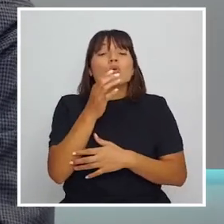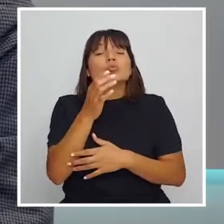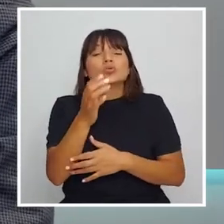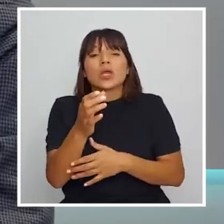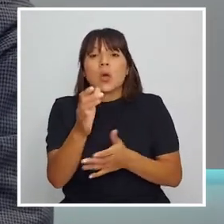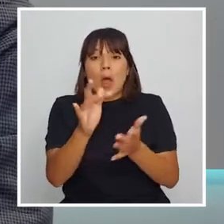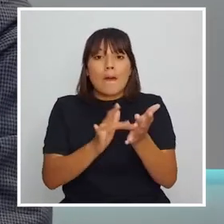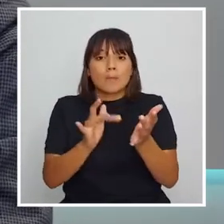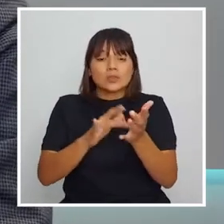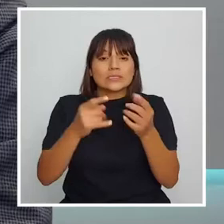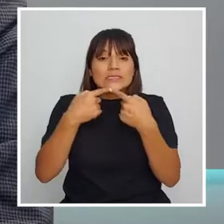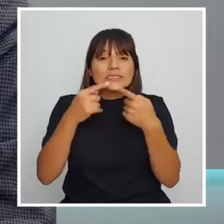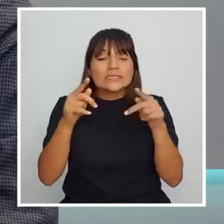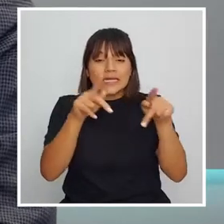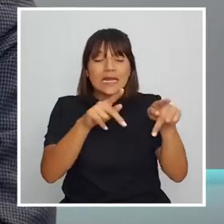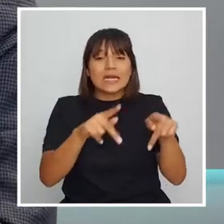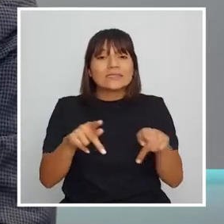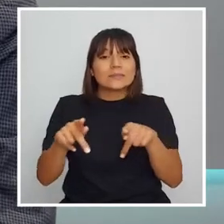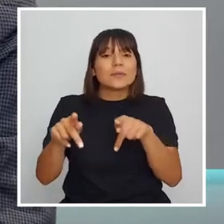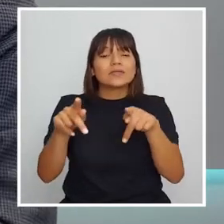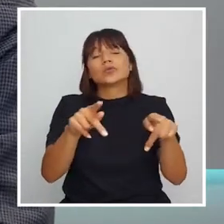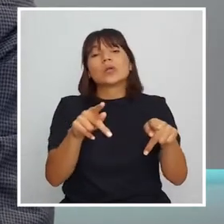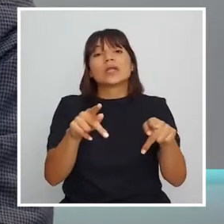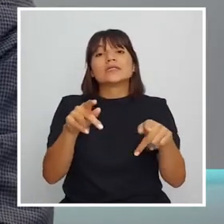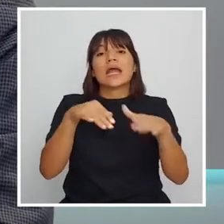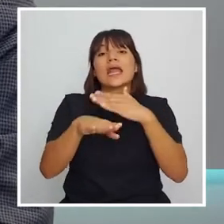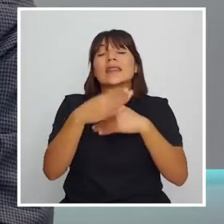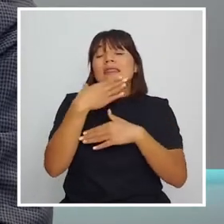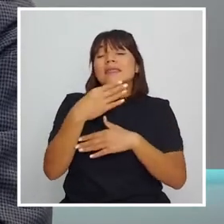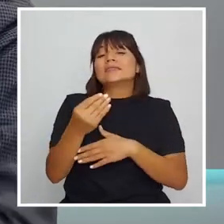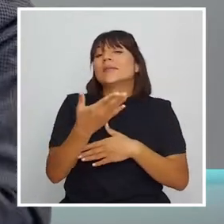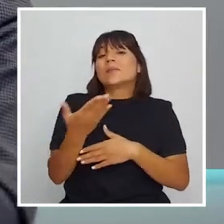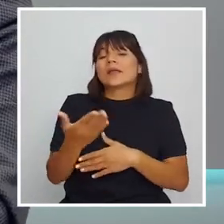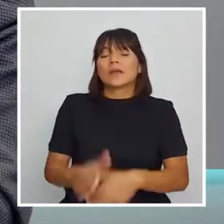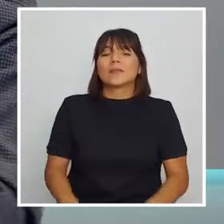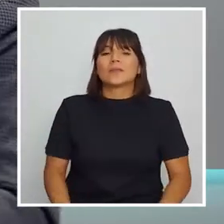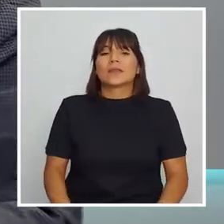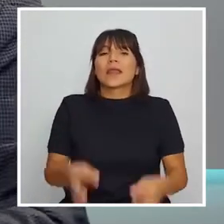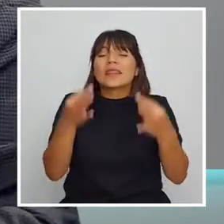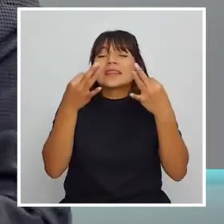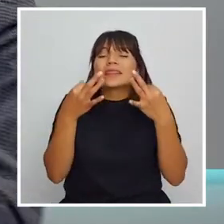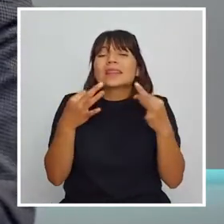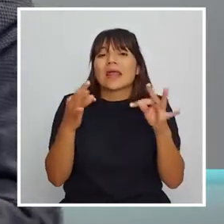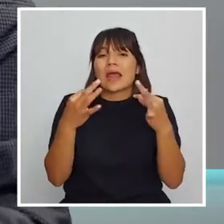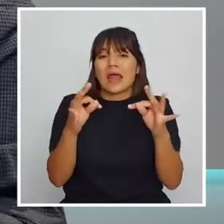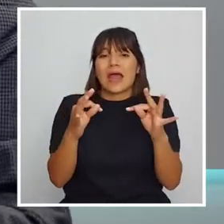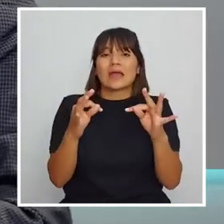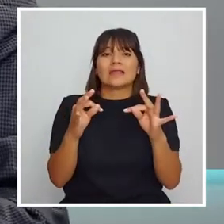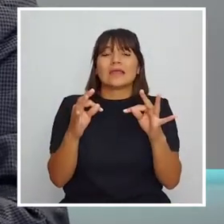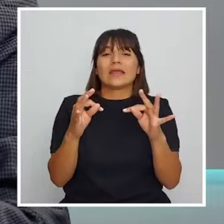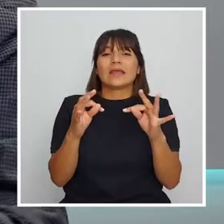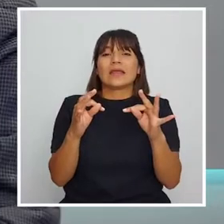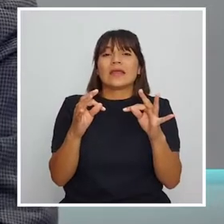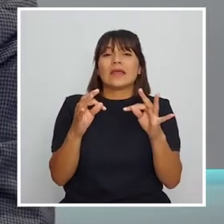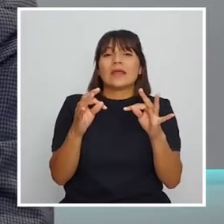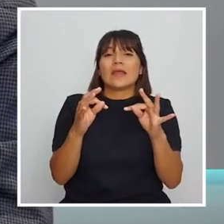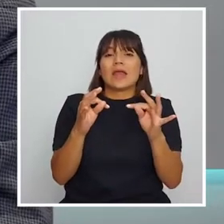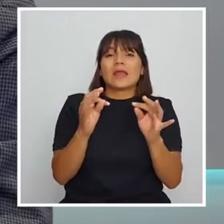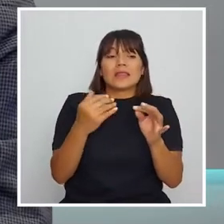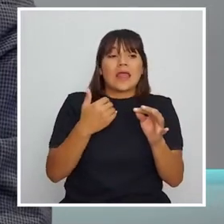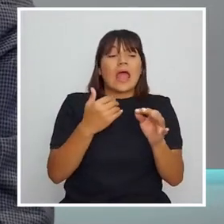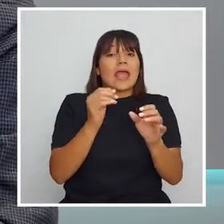de darle a la gente que lo inauguren en diciembre es trate de formar, ojalá en su lugar de trabajo, un club de